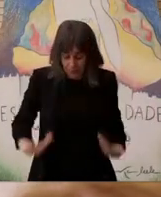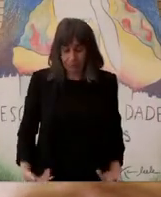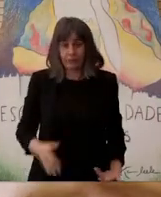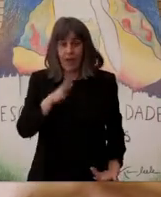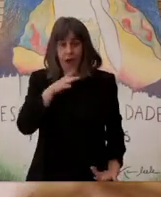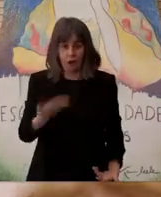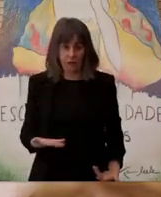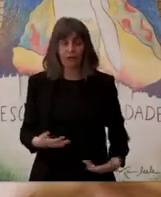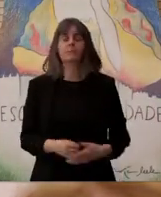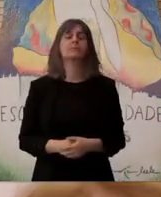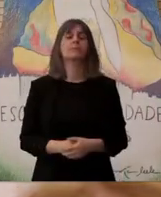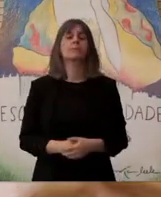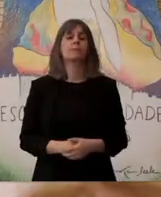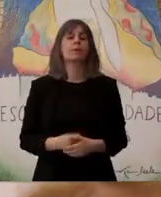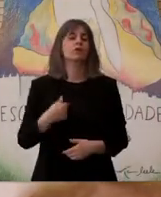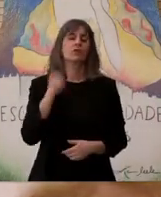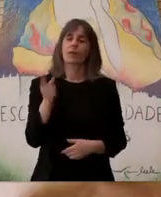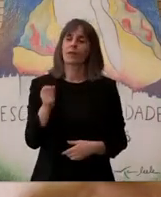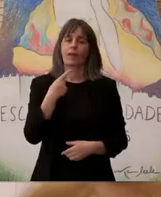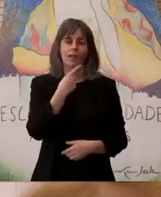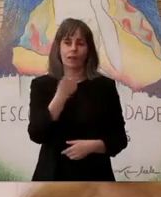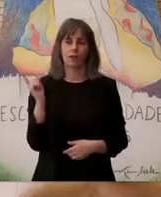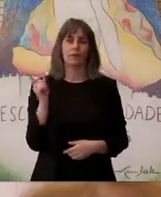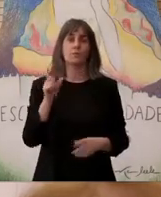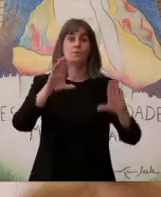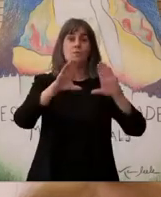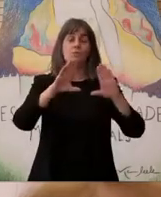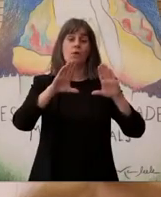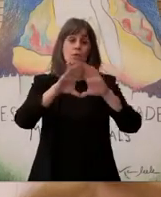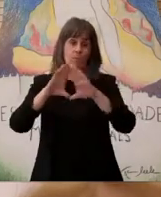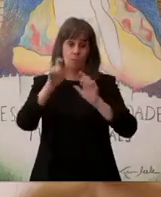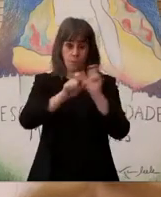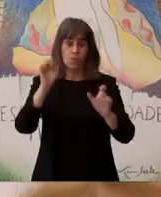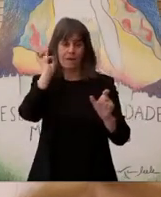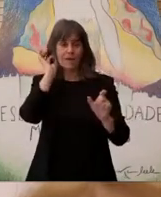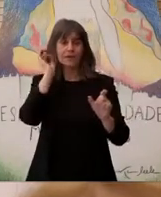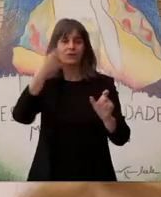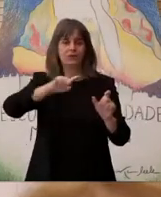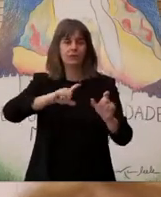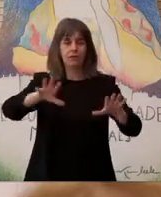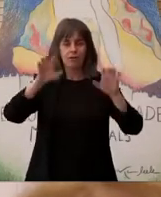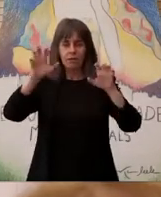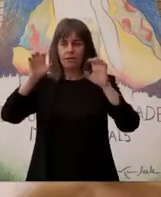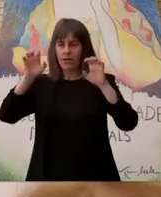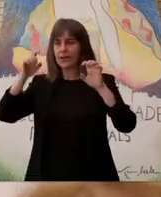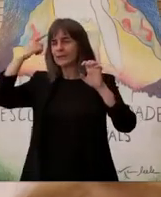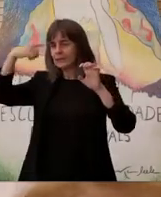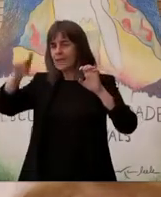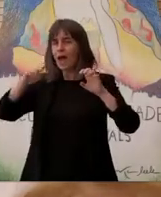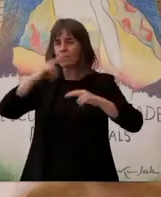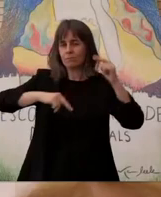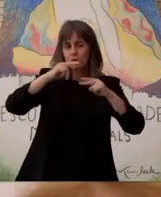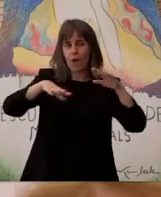él siempre digo que es muy eres feministas como te hemos aprendido así de saber construir consensos y redes todos los días